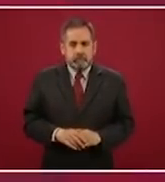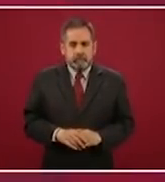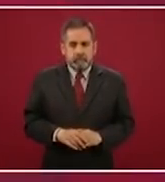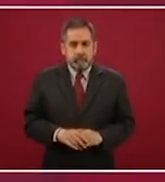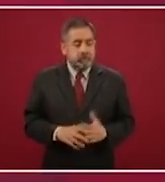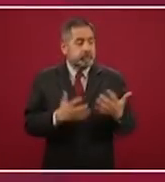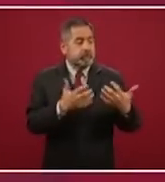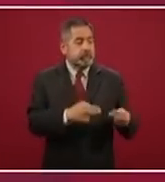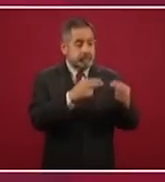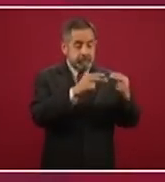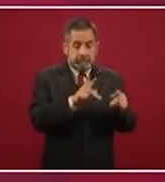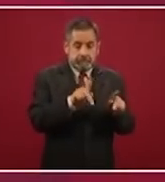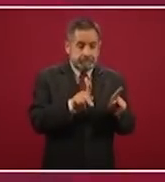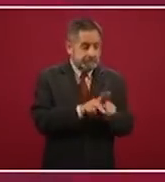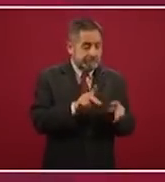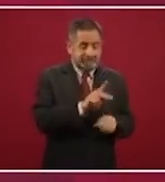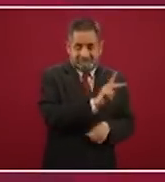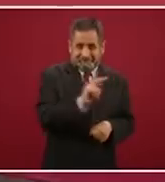empresas del mismo ramo,